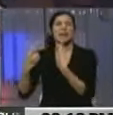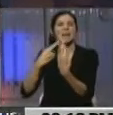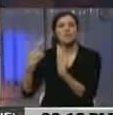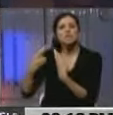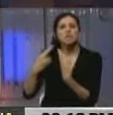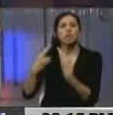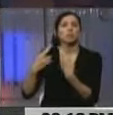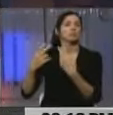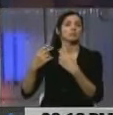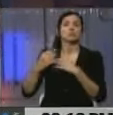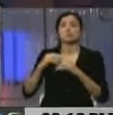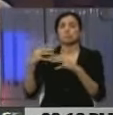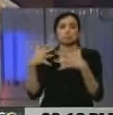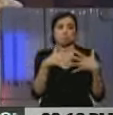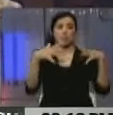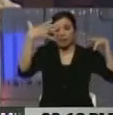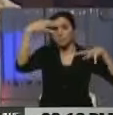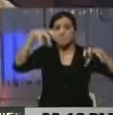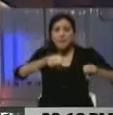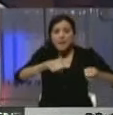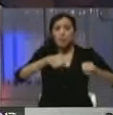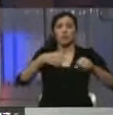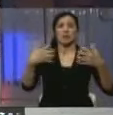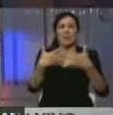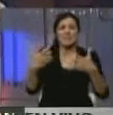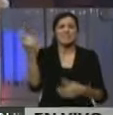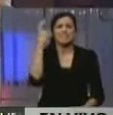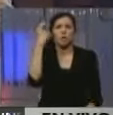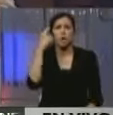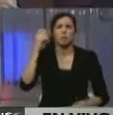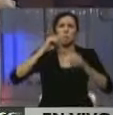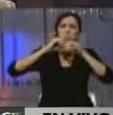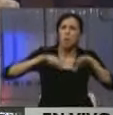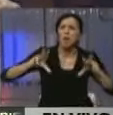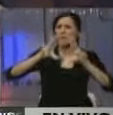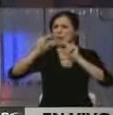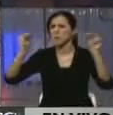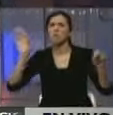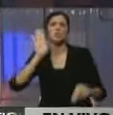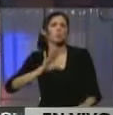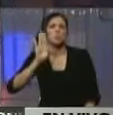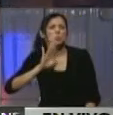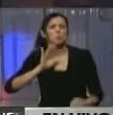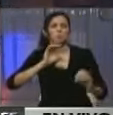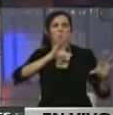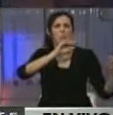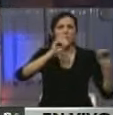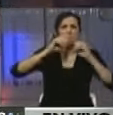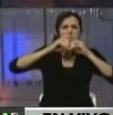del imperialismo, la guerra psicológica, de rumores, de cosas, de campaña sucia.